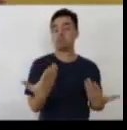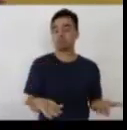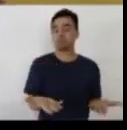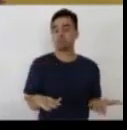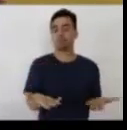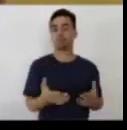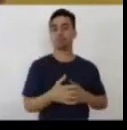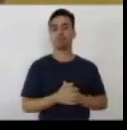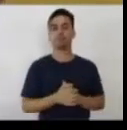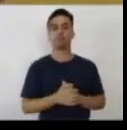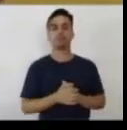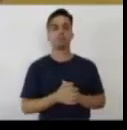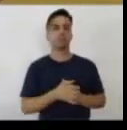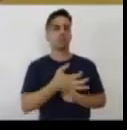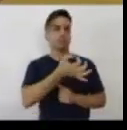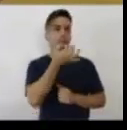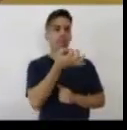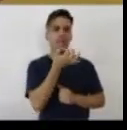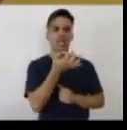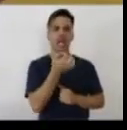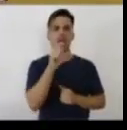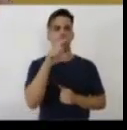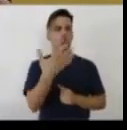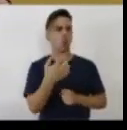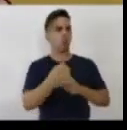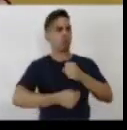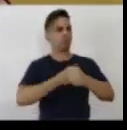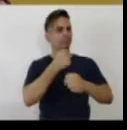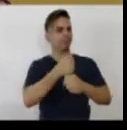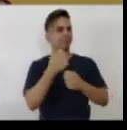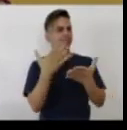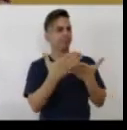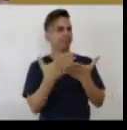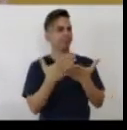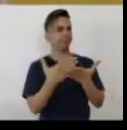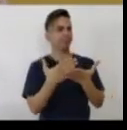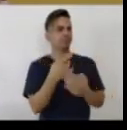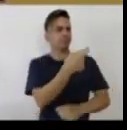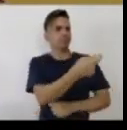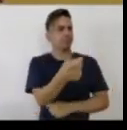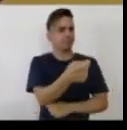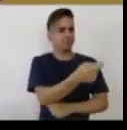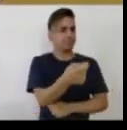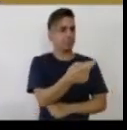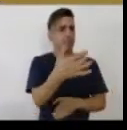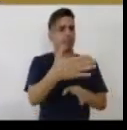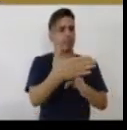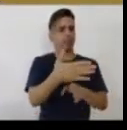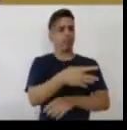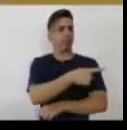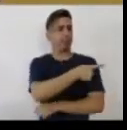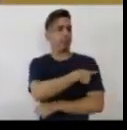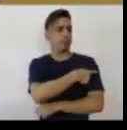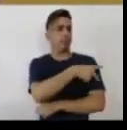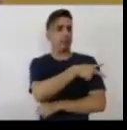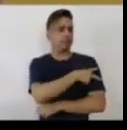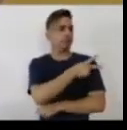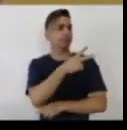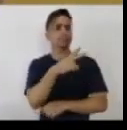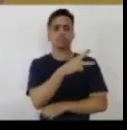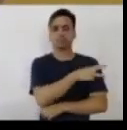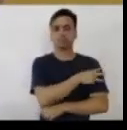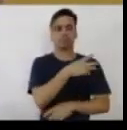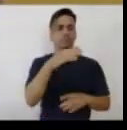importante aquí es hacer notar cómo se trabaja en los diferentes niveles educativos para los cuales ustedes se